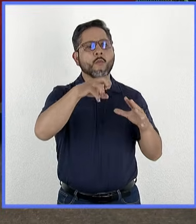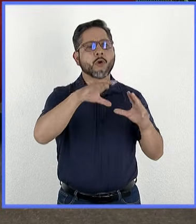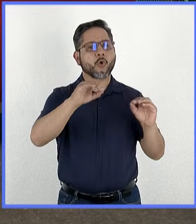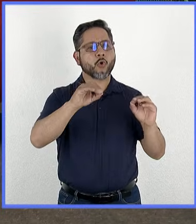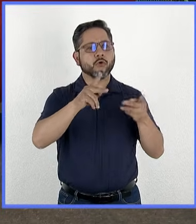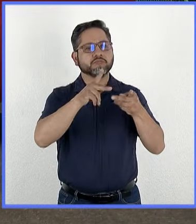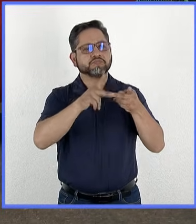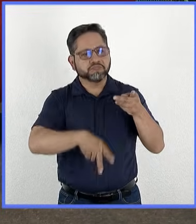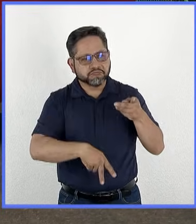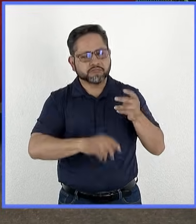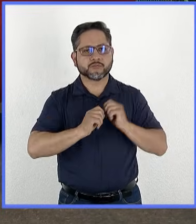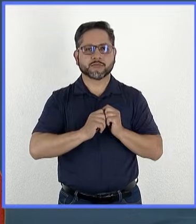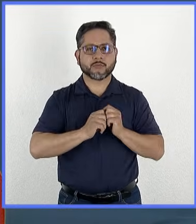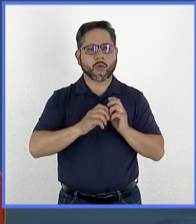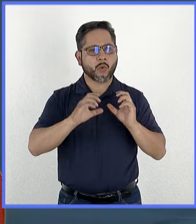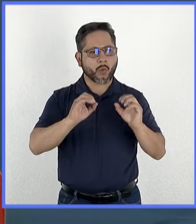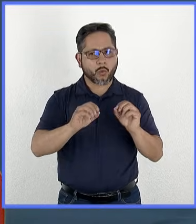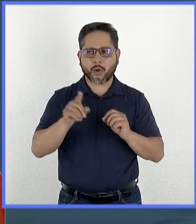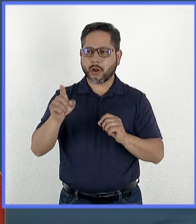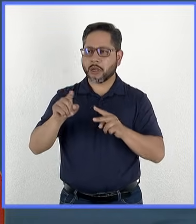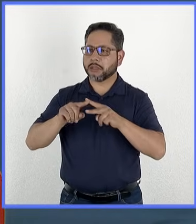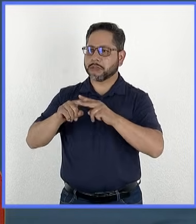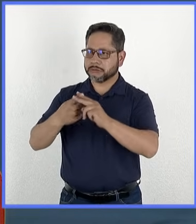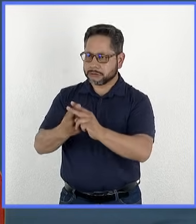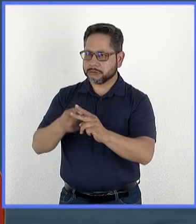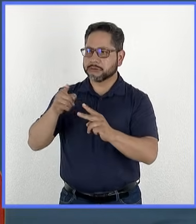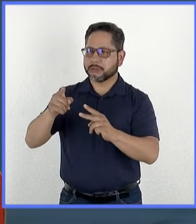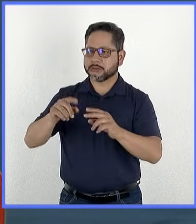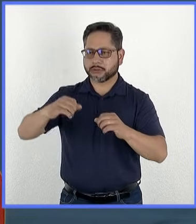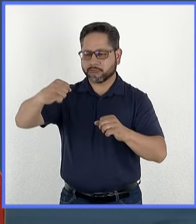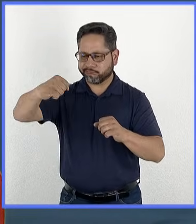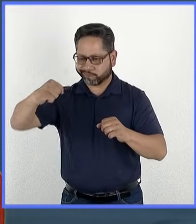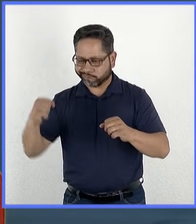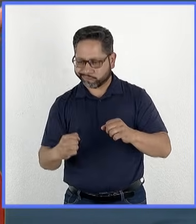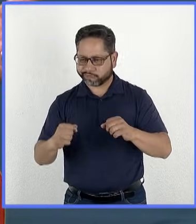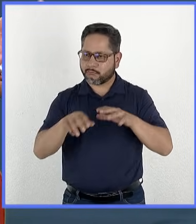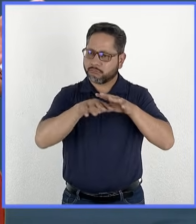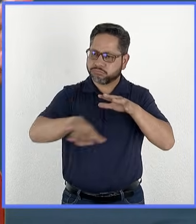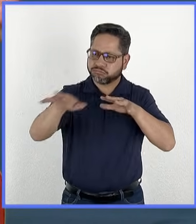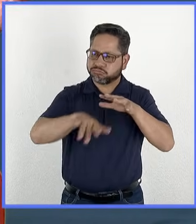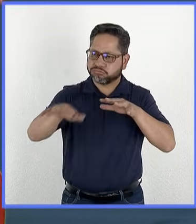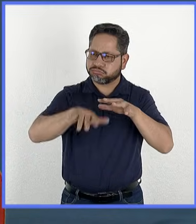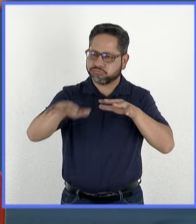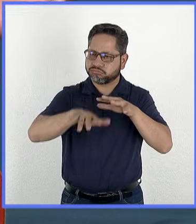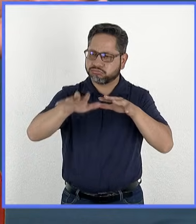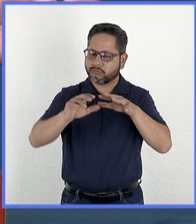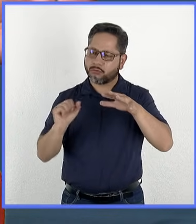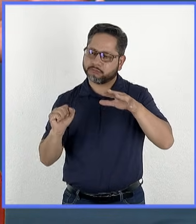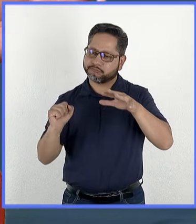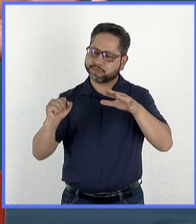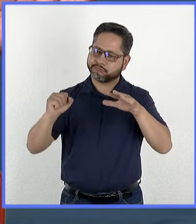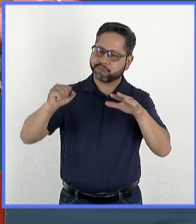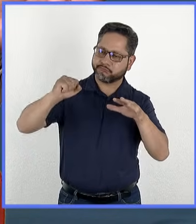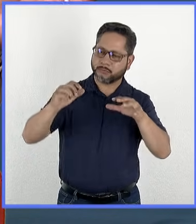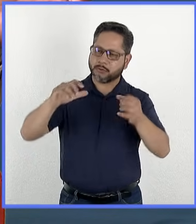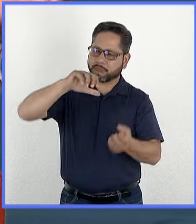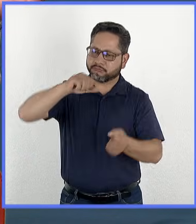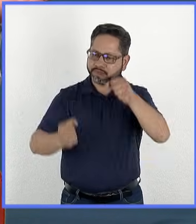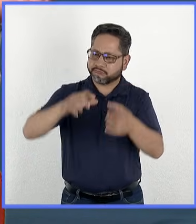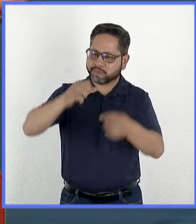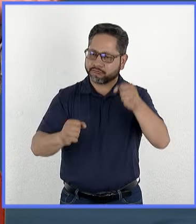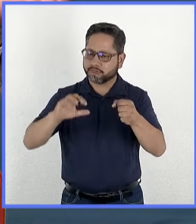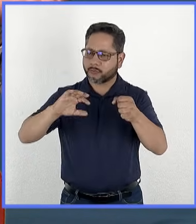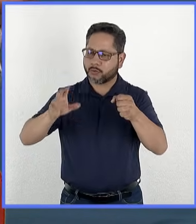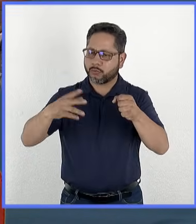suspendo la operación de bombeo e inicio la operación con las válvulas que me permiten controlar el flujo desde el sitio